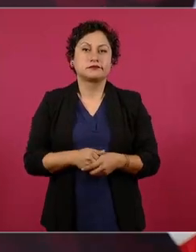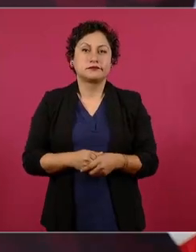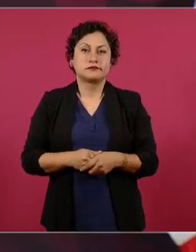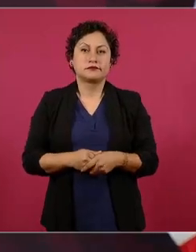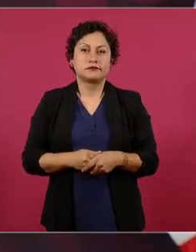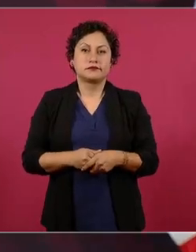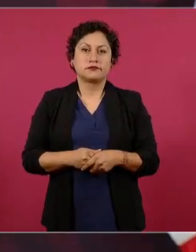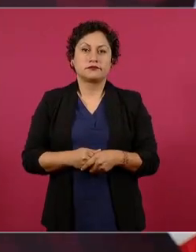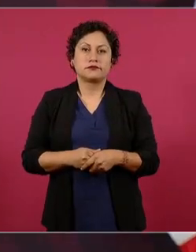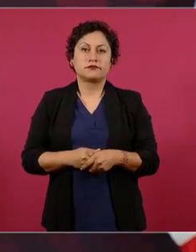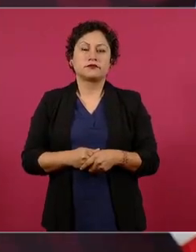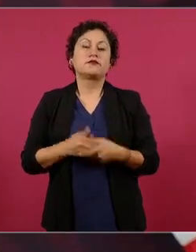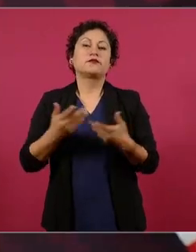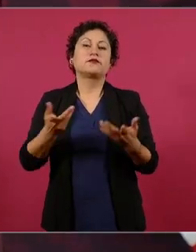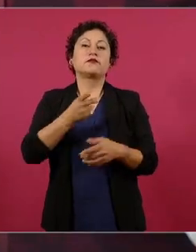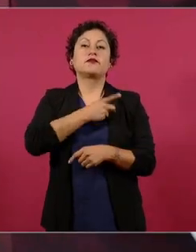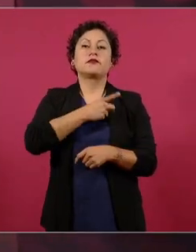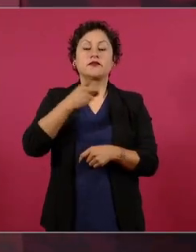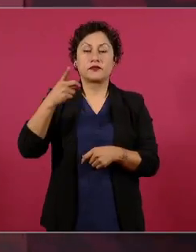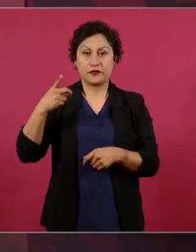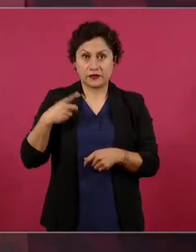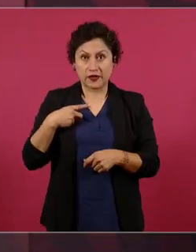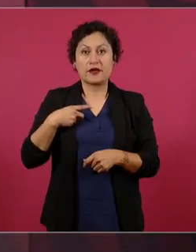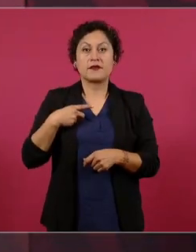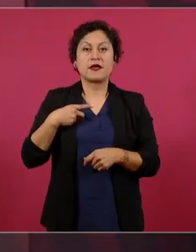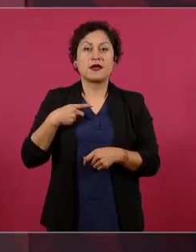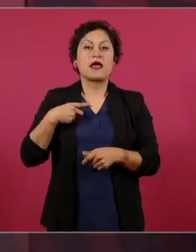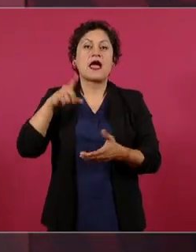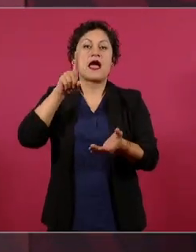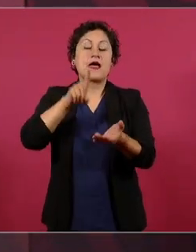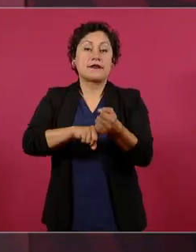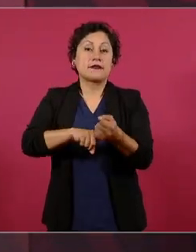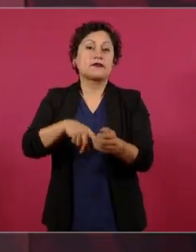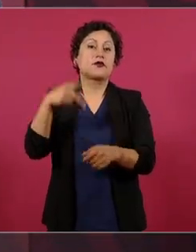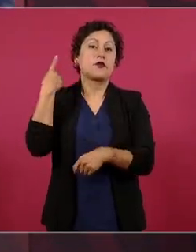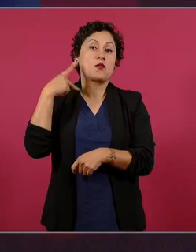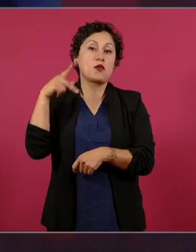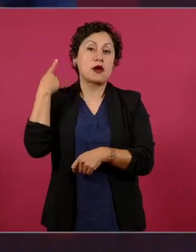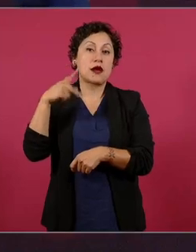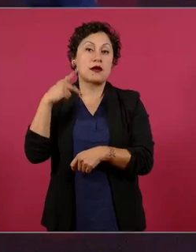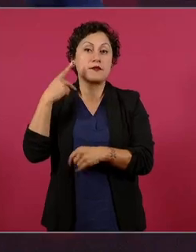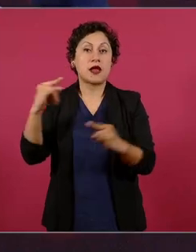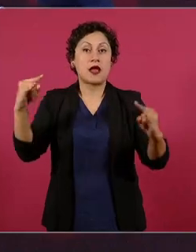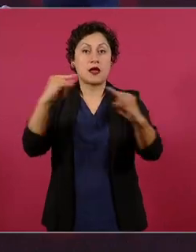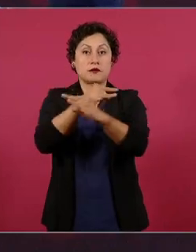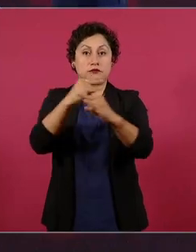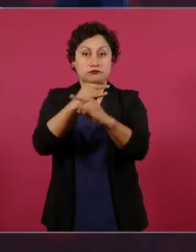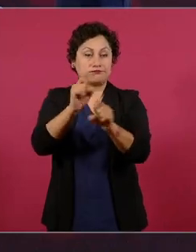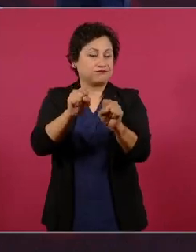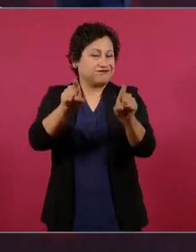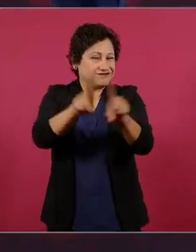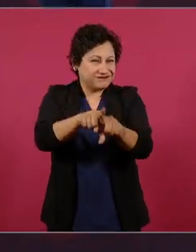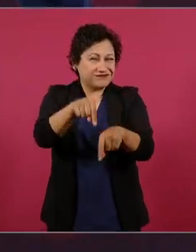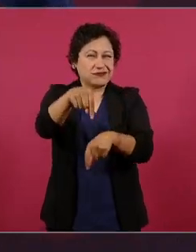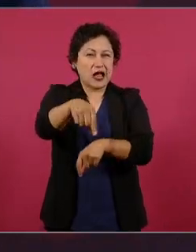movimiento de protesta también en la carretera de Puebla. Ahí están haciendo un reclamo